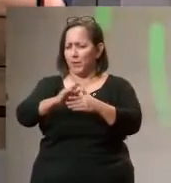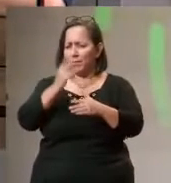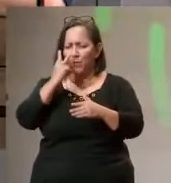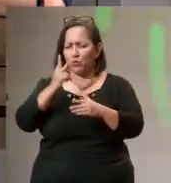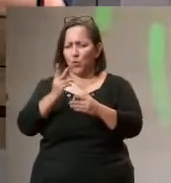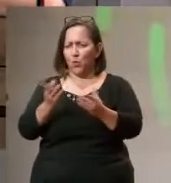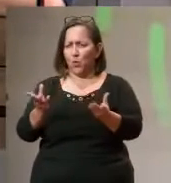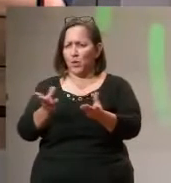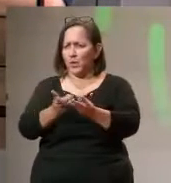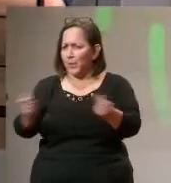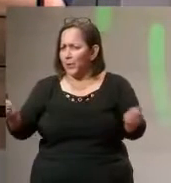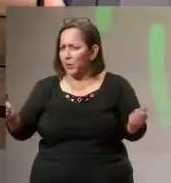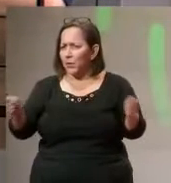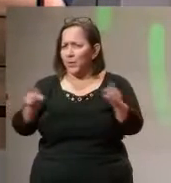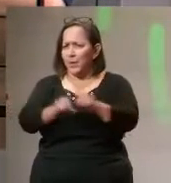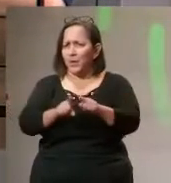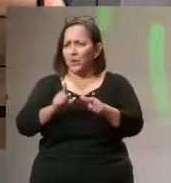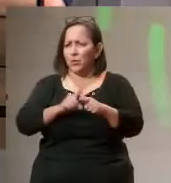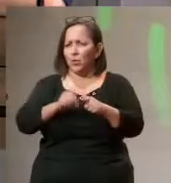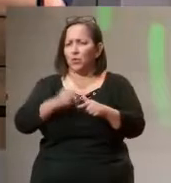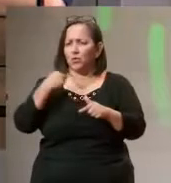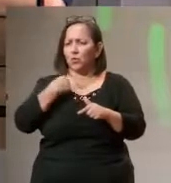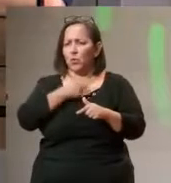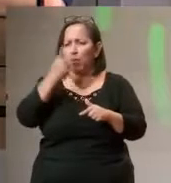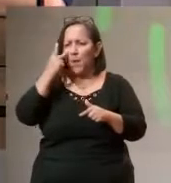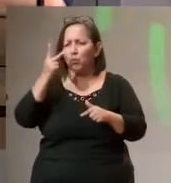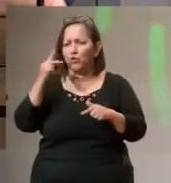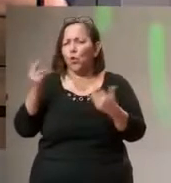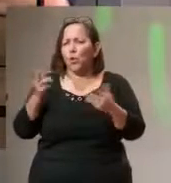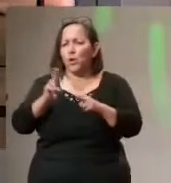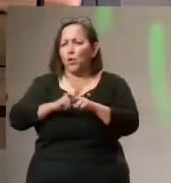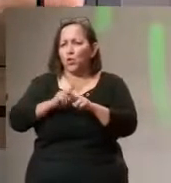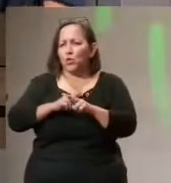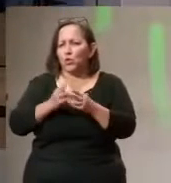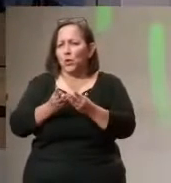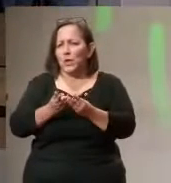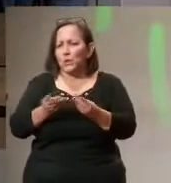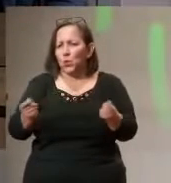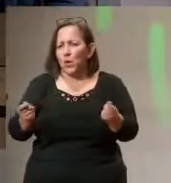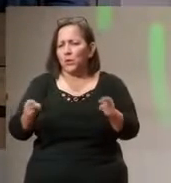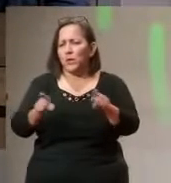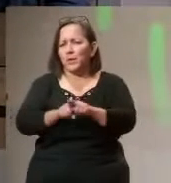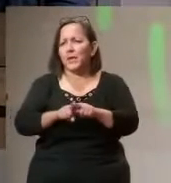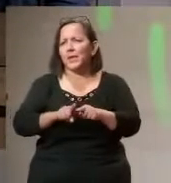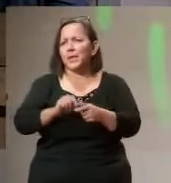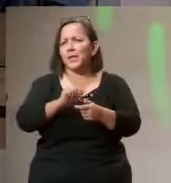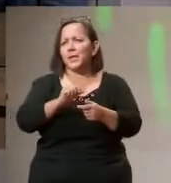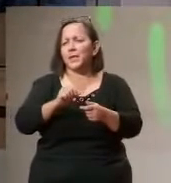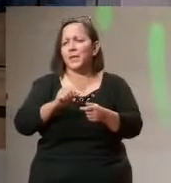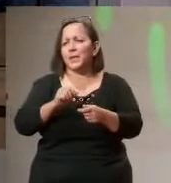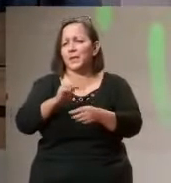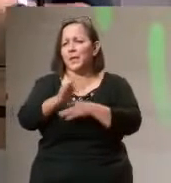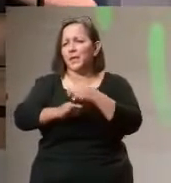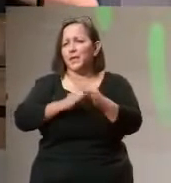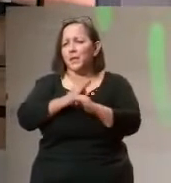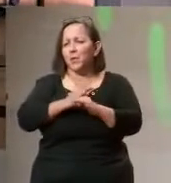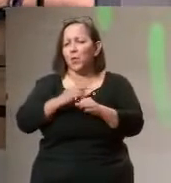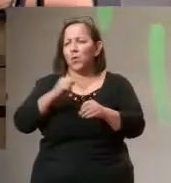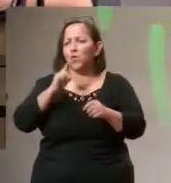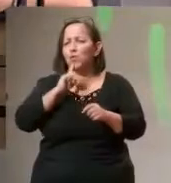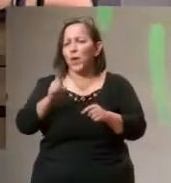realmente evidenciar el cambio del uso del suelo ahí en tiempo real, producto de ese tipo de cosas.